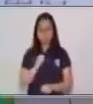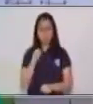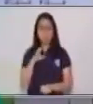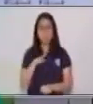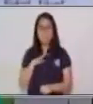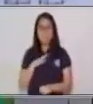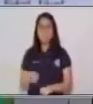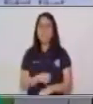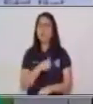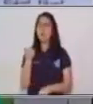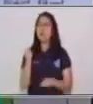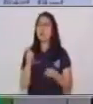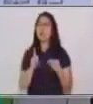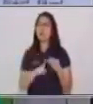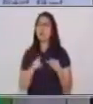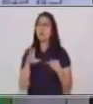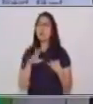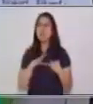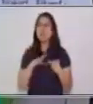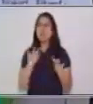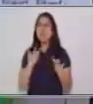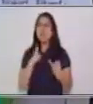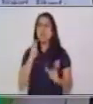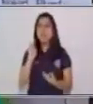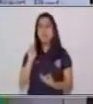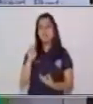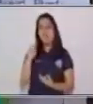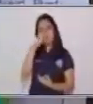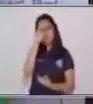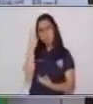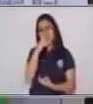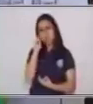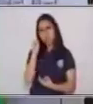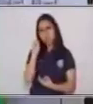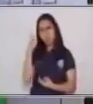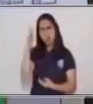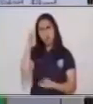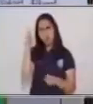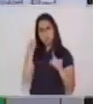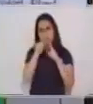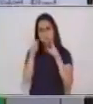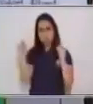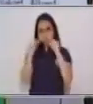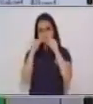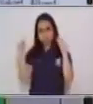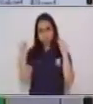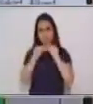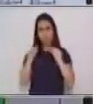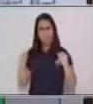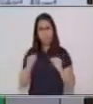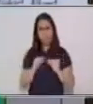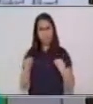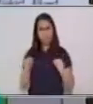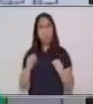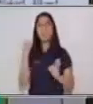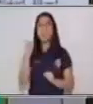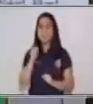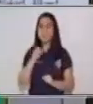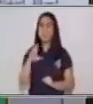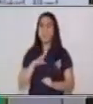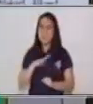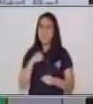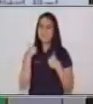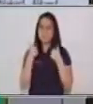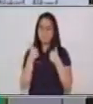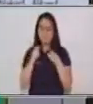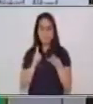Estrofas. ¿Cuántas estrofas tiene? Tiene 1, 2, 3 estrofas. Y tiene rima.